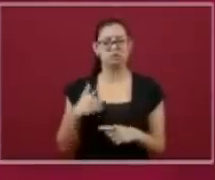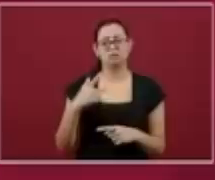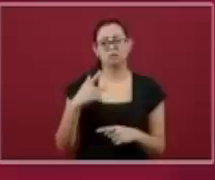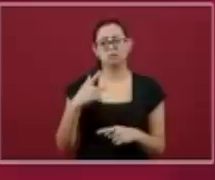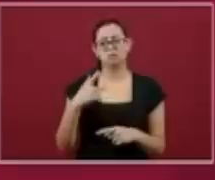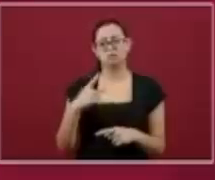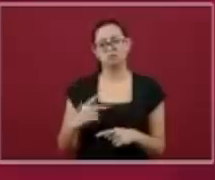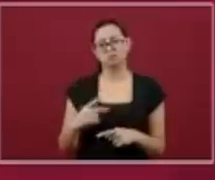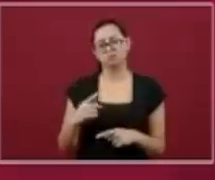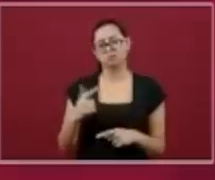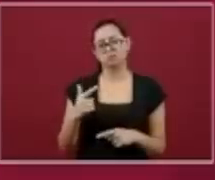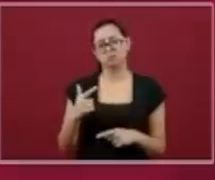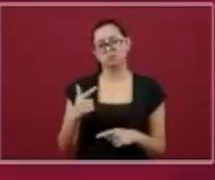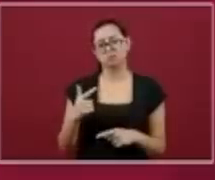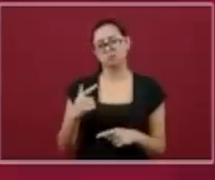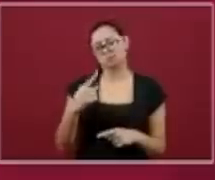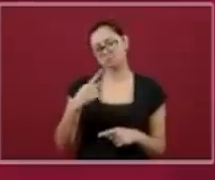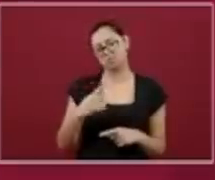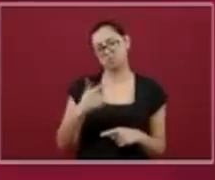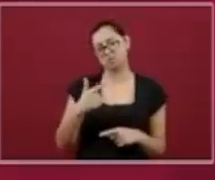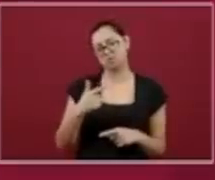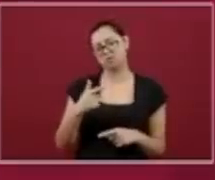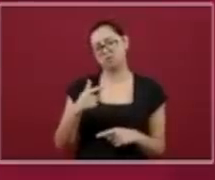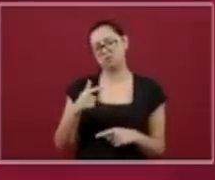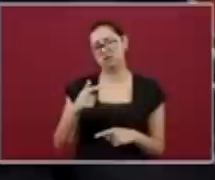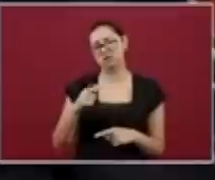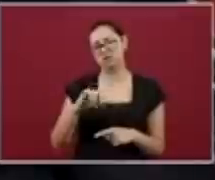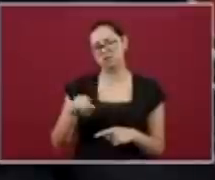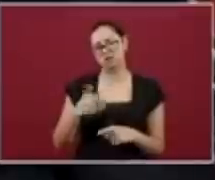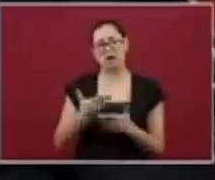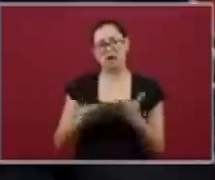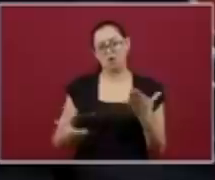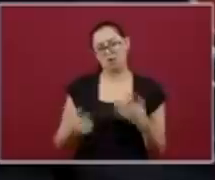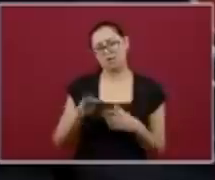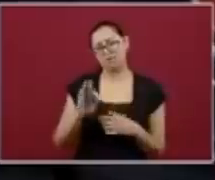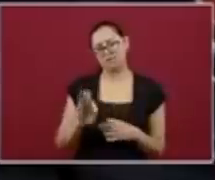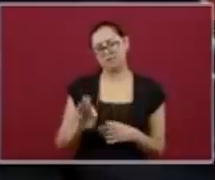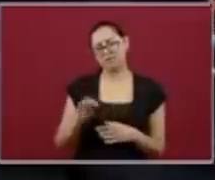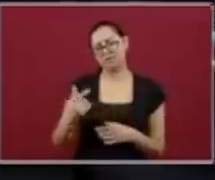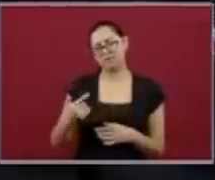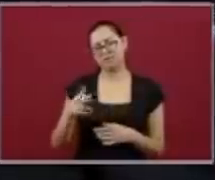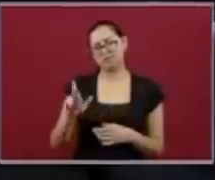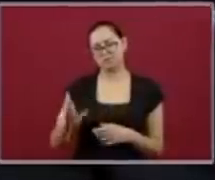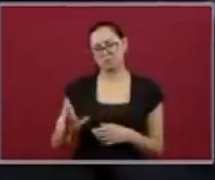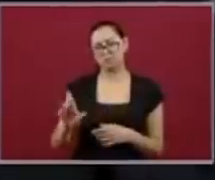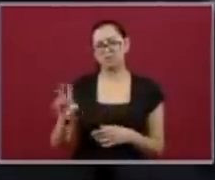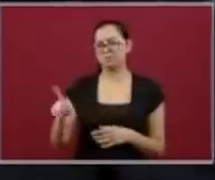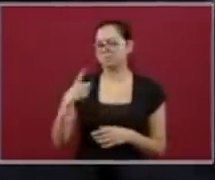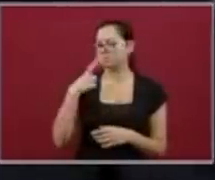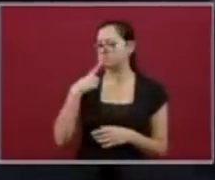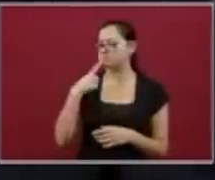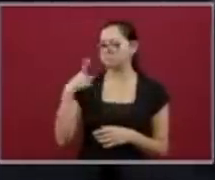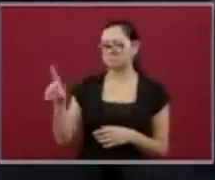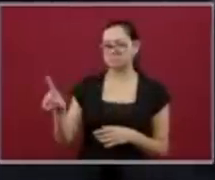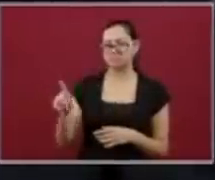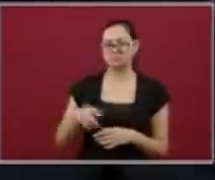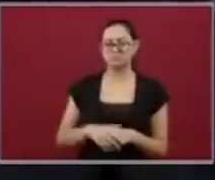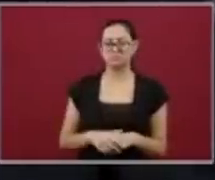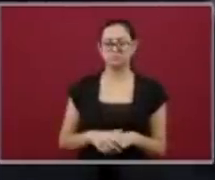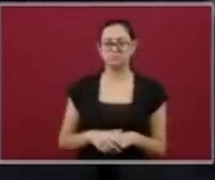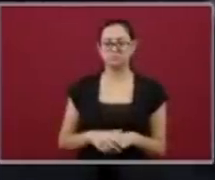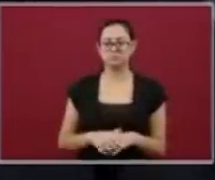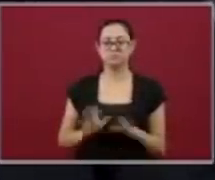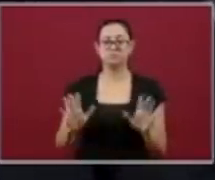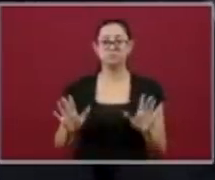Procuraduría de Justicia, ahora Fiscalía General. Todos a